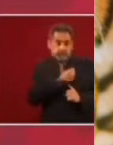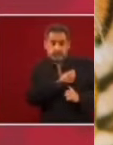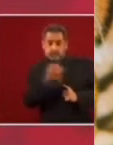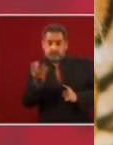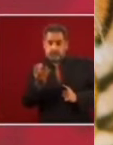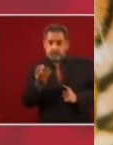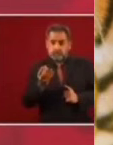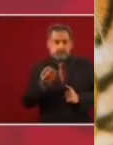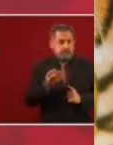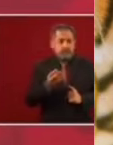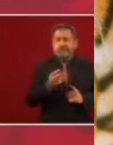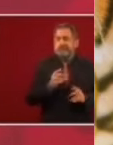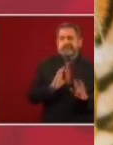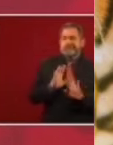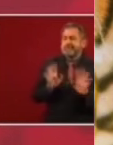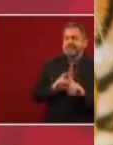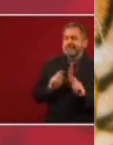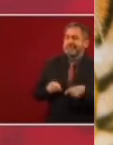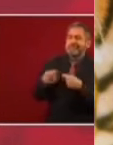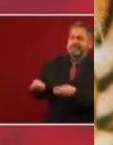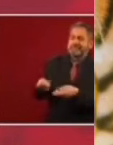están devolviendo las concesiones